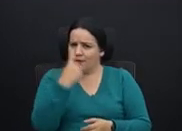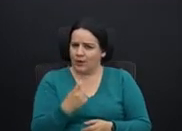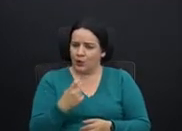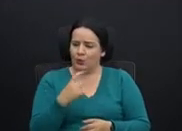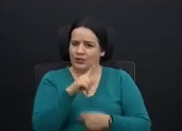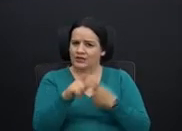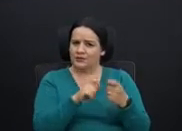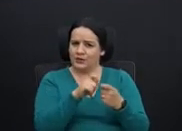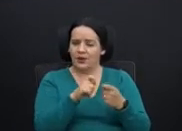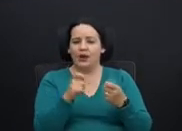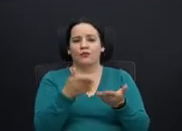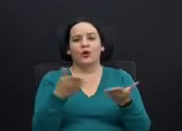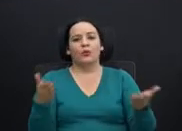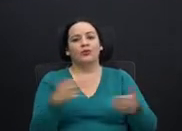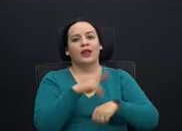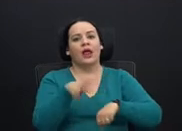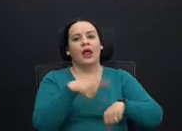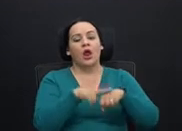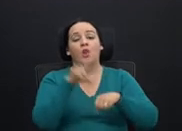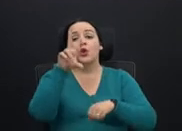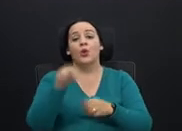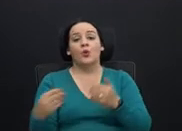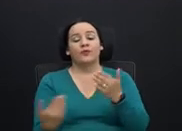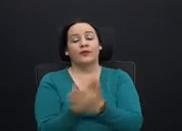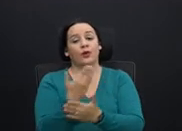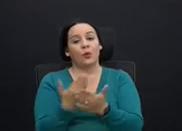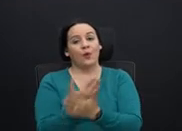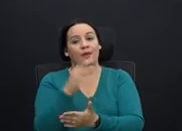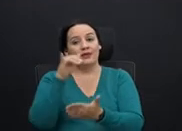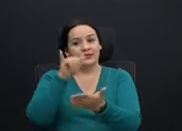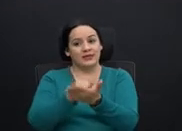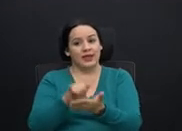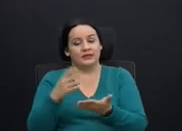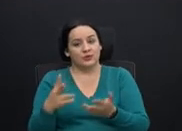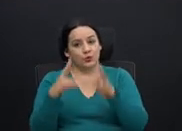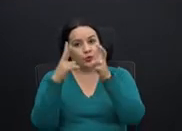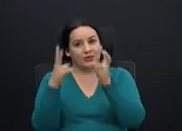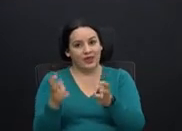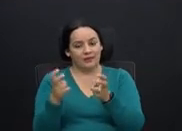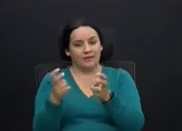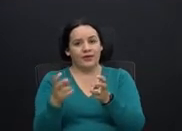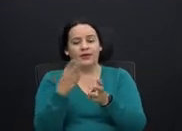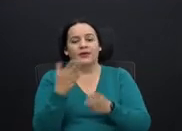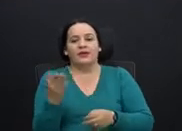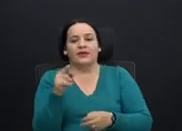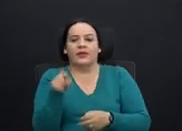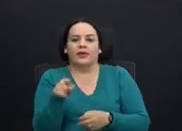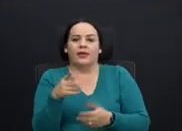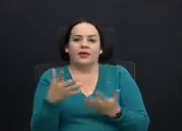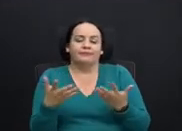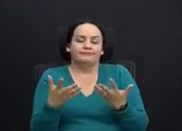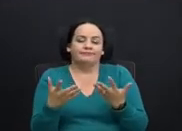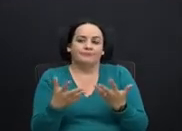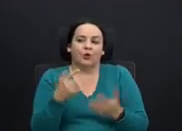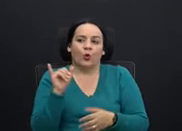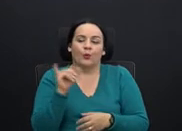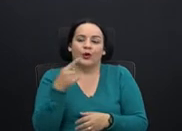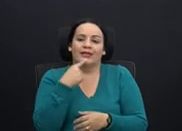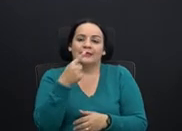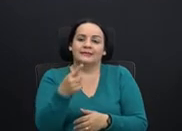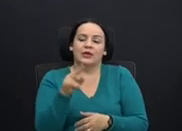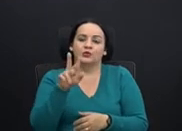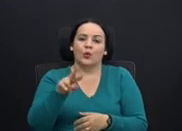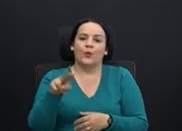sobre recursos naturales no renovables. Y ahí entramos a un detalle que, como le decía yo a su